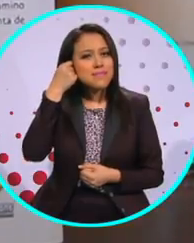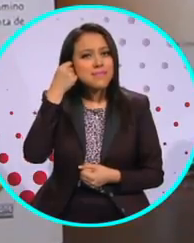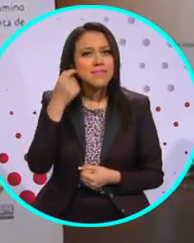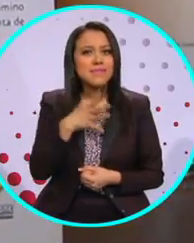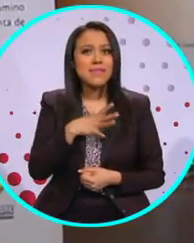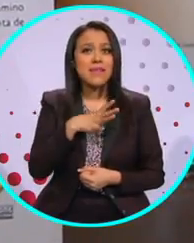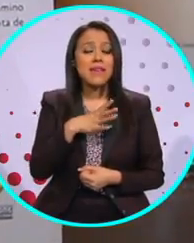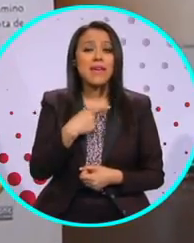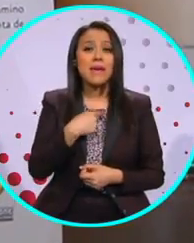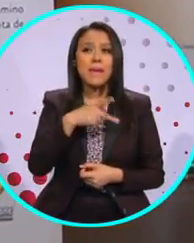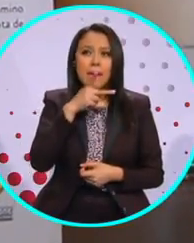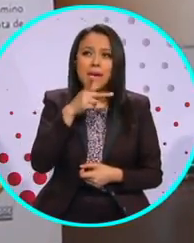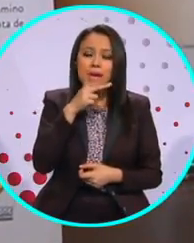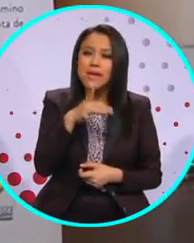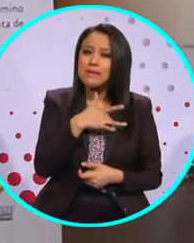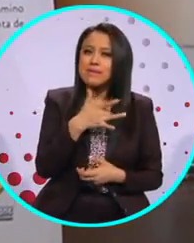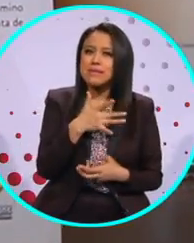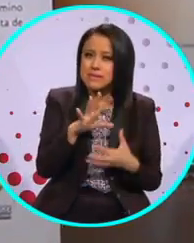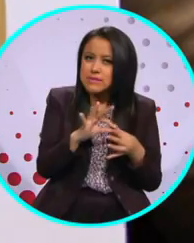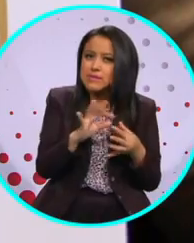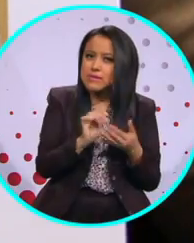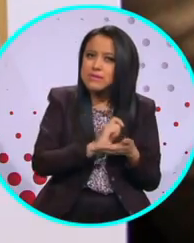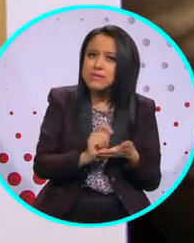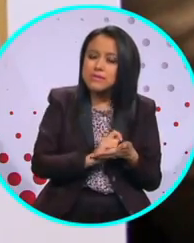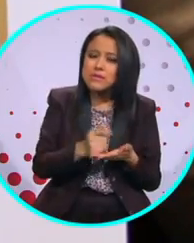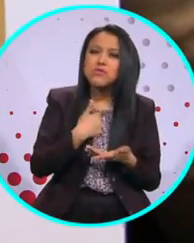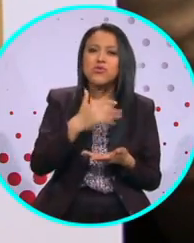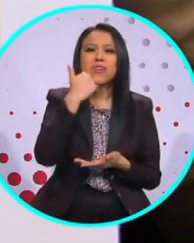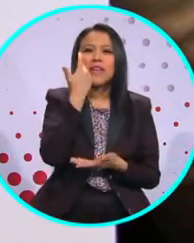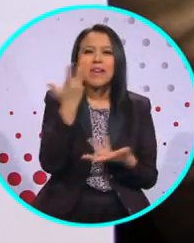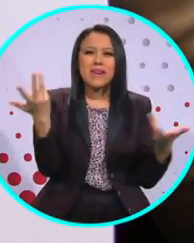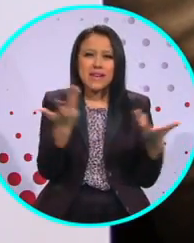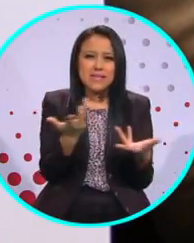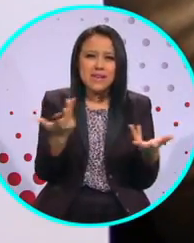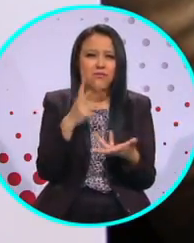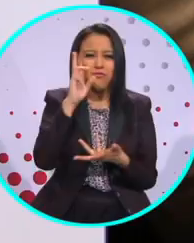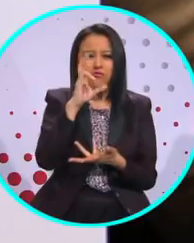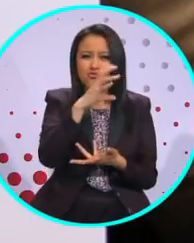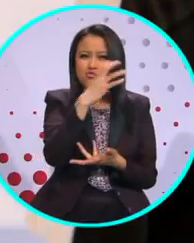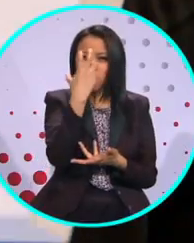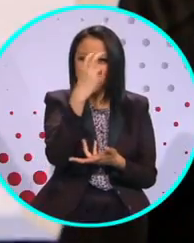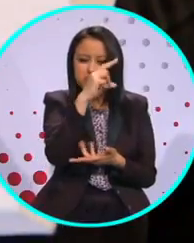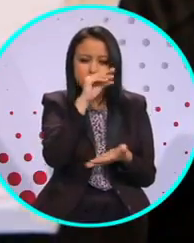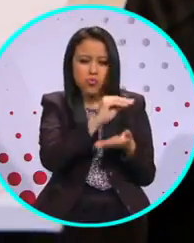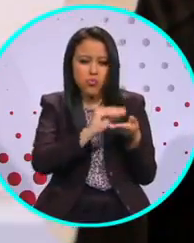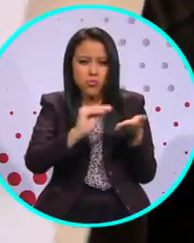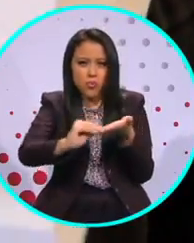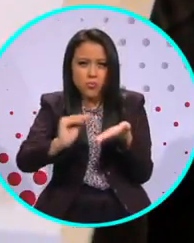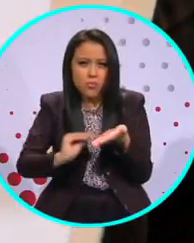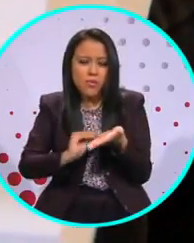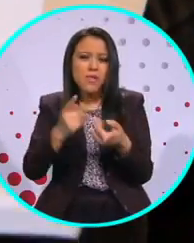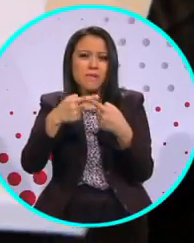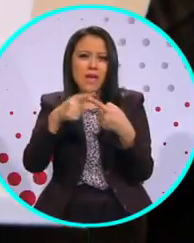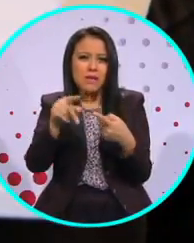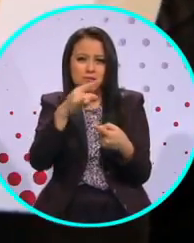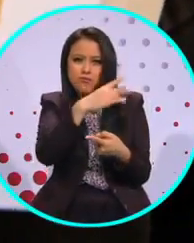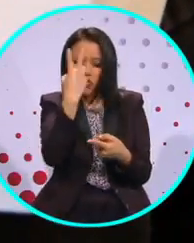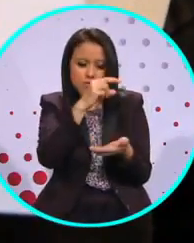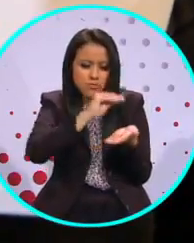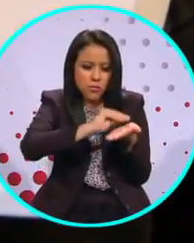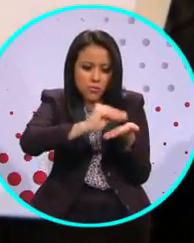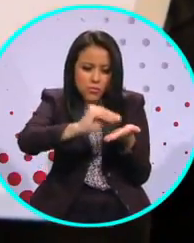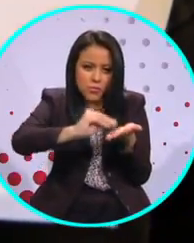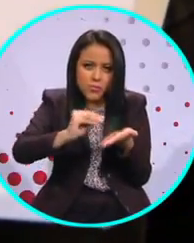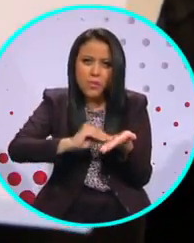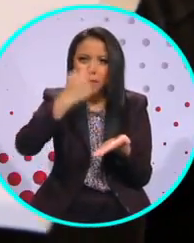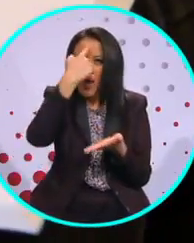está pasando por esto que se le puede ayudar y lo que quise hacer es poner fotografías de alfredo que se pueden identificar más fácil